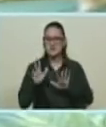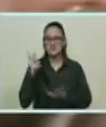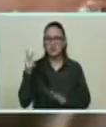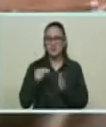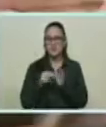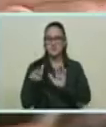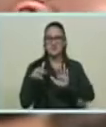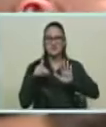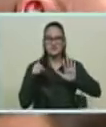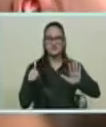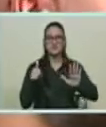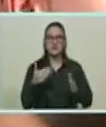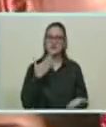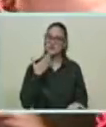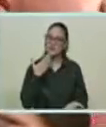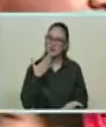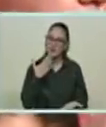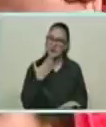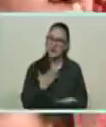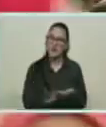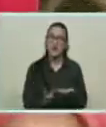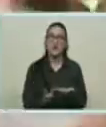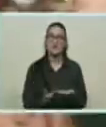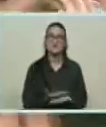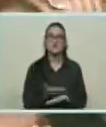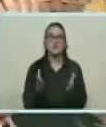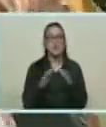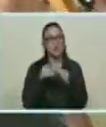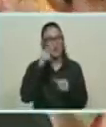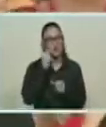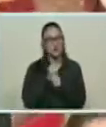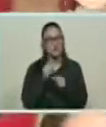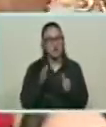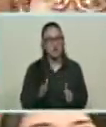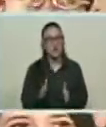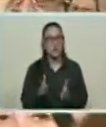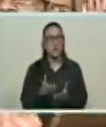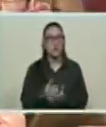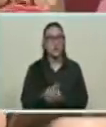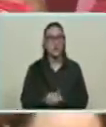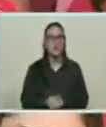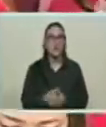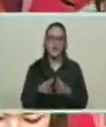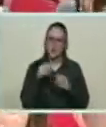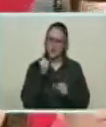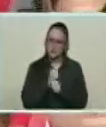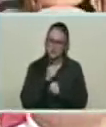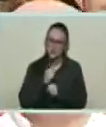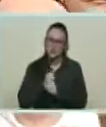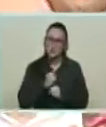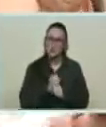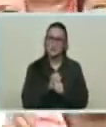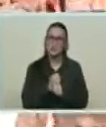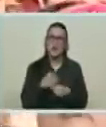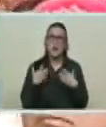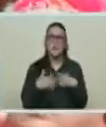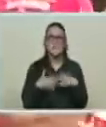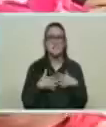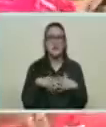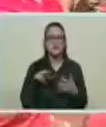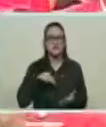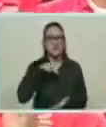2015-2016. Quiero agradecerle a los trabajadores, a las trabajadoras, a la clase obrera, a las